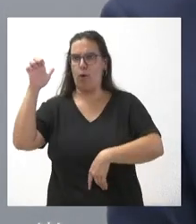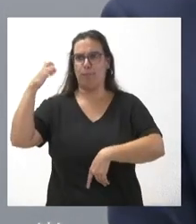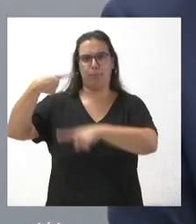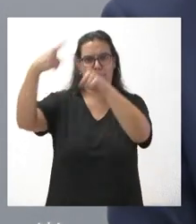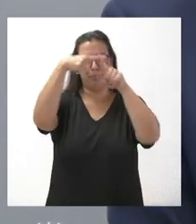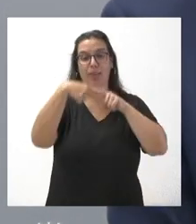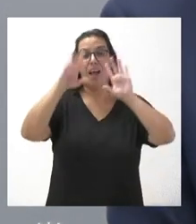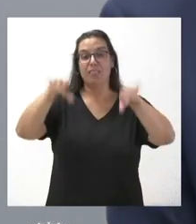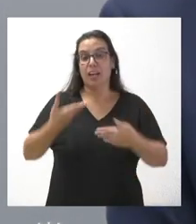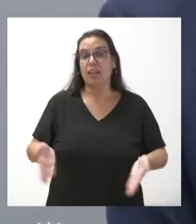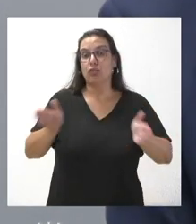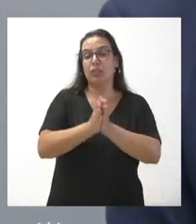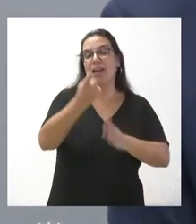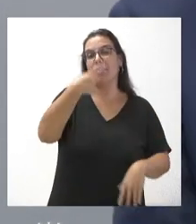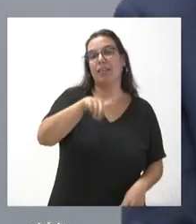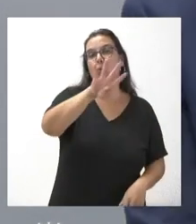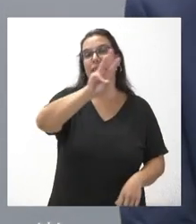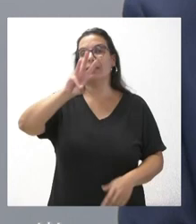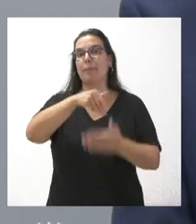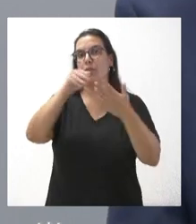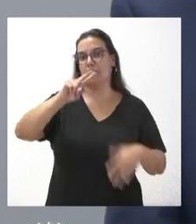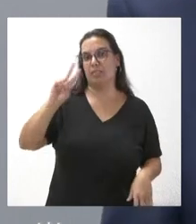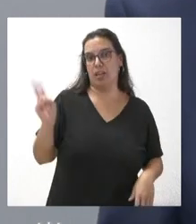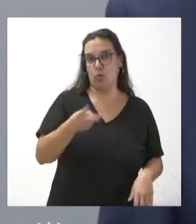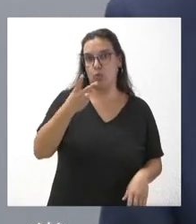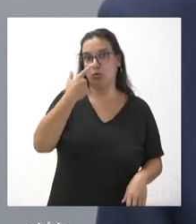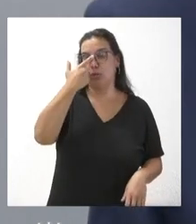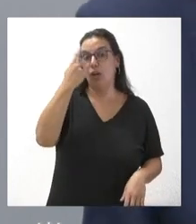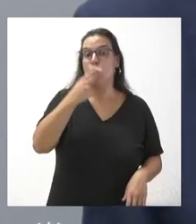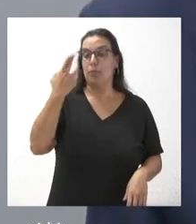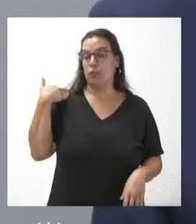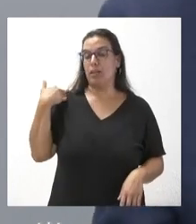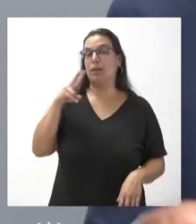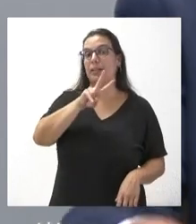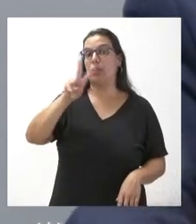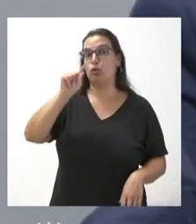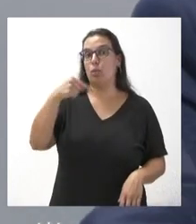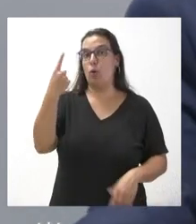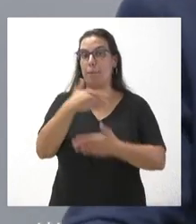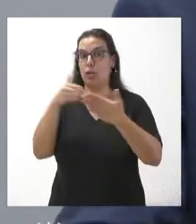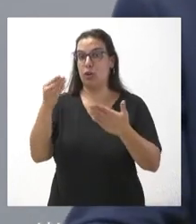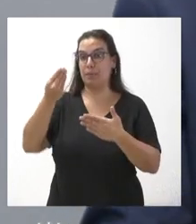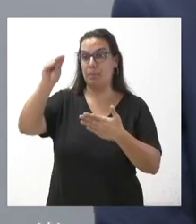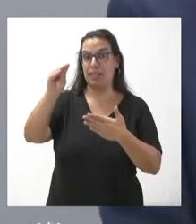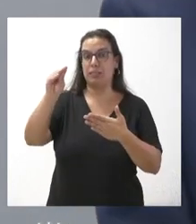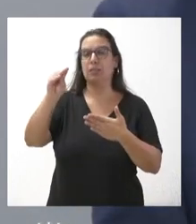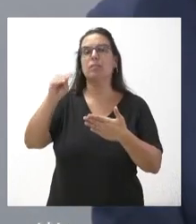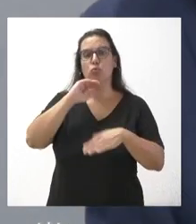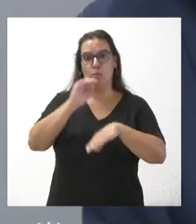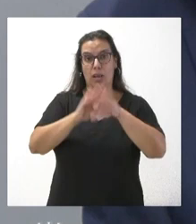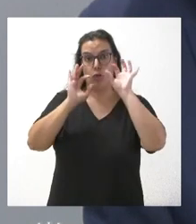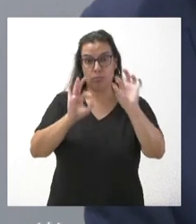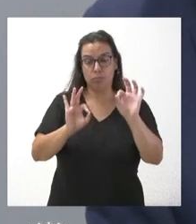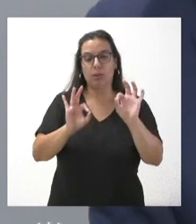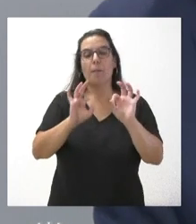una inversión de en torno a 143 millones de euros. El compromiso eran 22,1 millones más que el año pasado y hemos cumplido con ese compromiso y